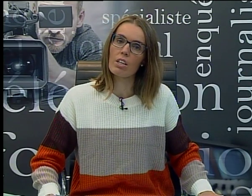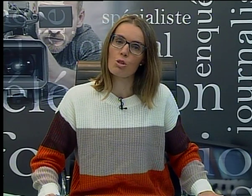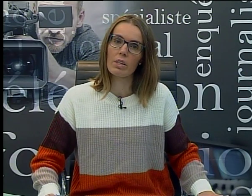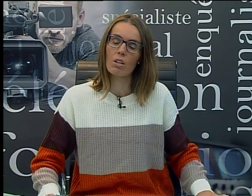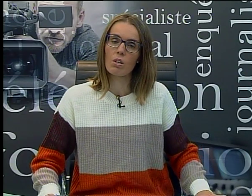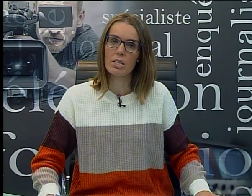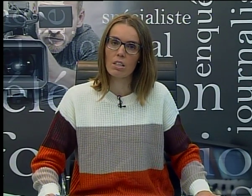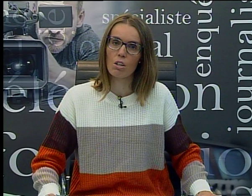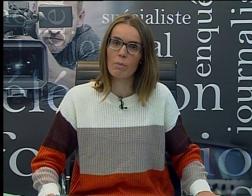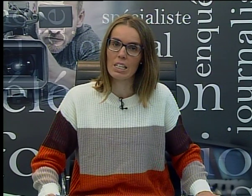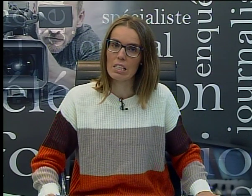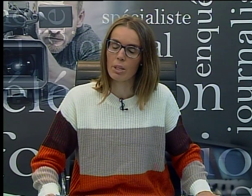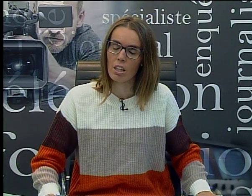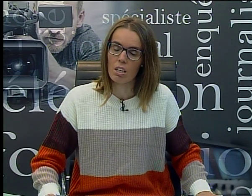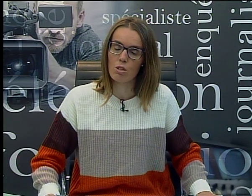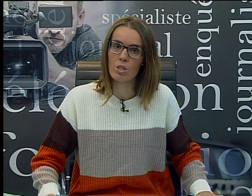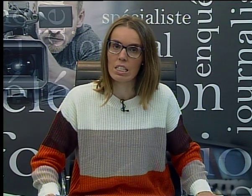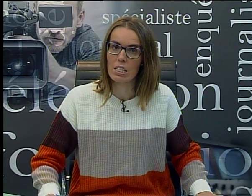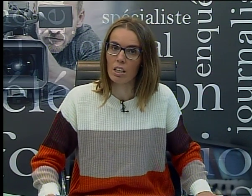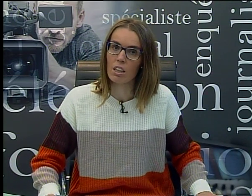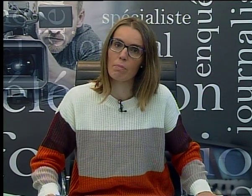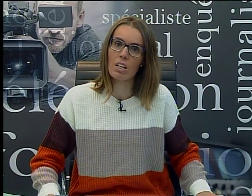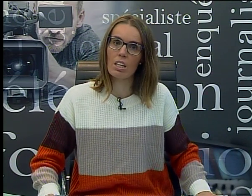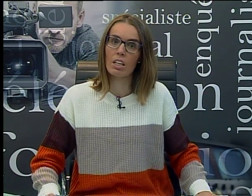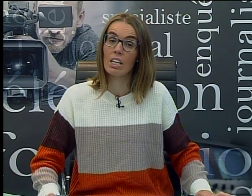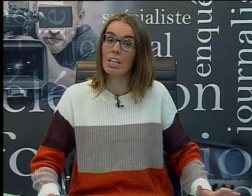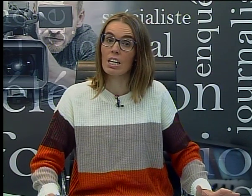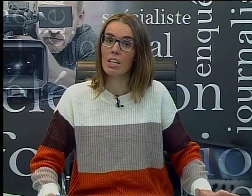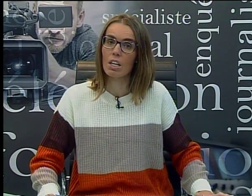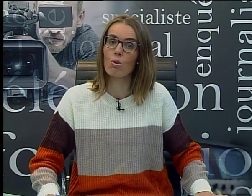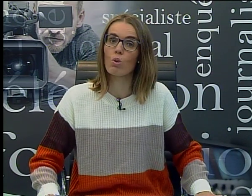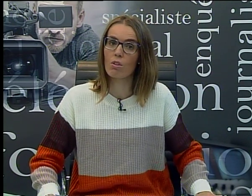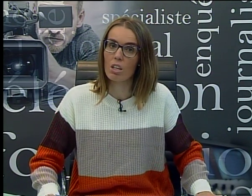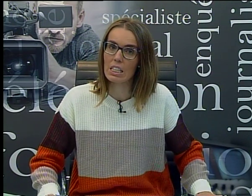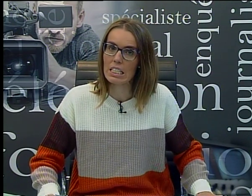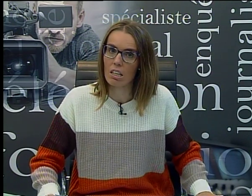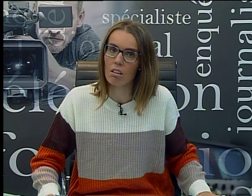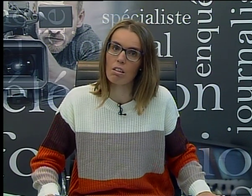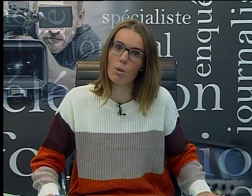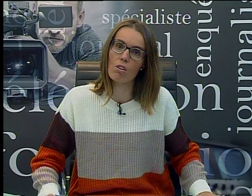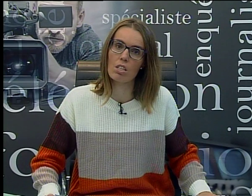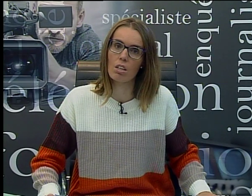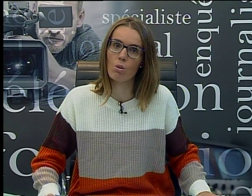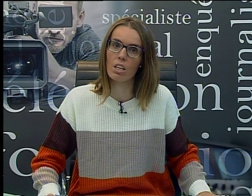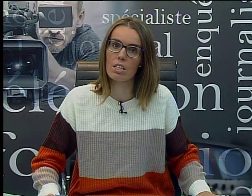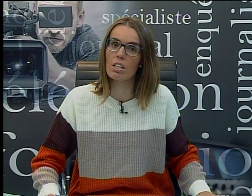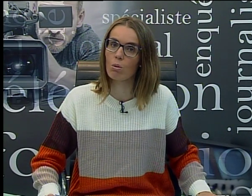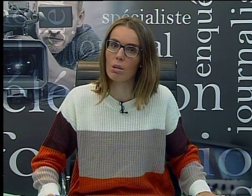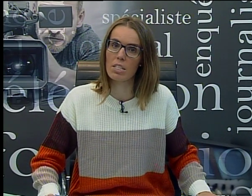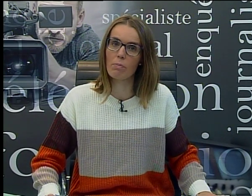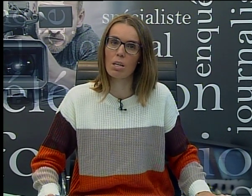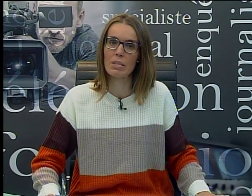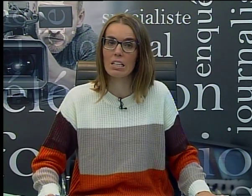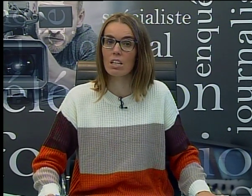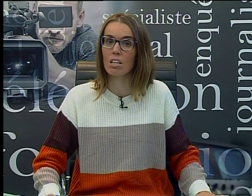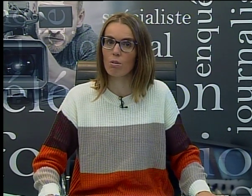Precisamente el Hospital Universitario Marqués de Valdecillas, nuestra siguiente parada, que ha realizado 413 intervenciones quirúrgicas en la